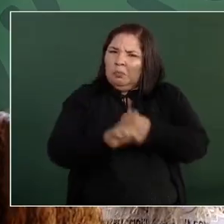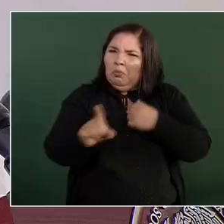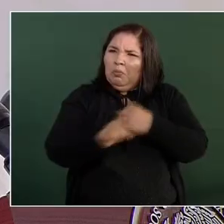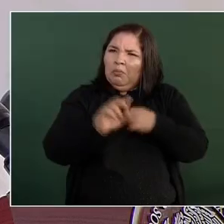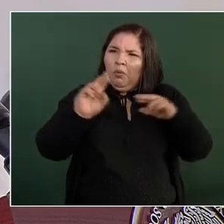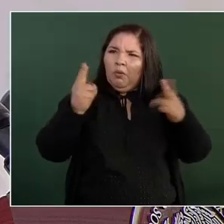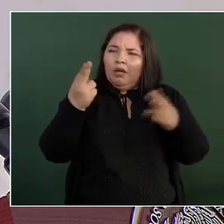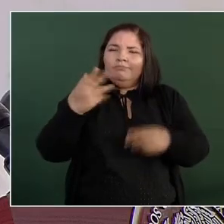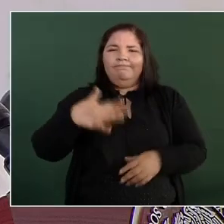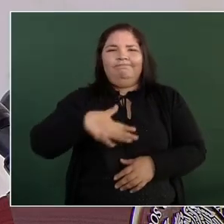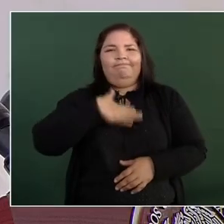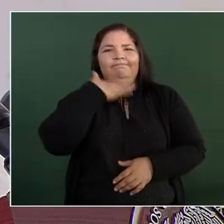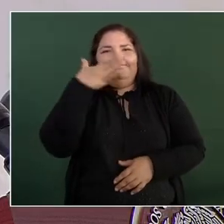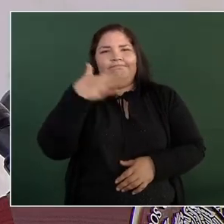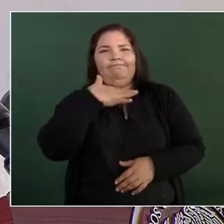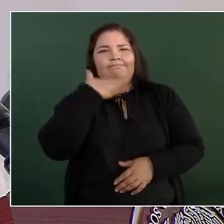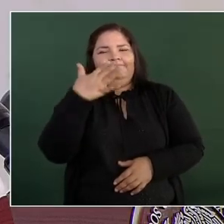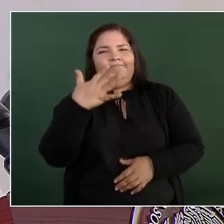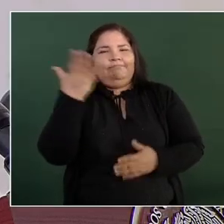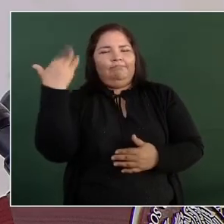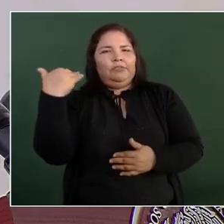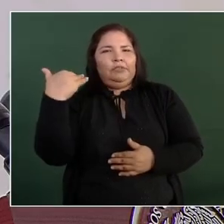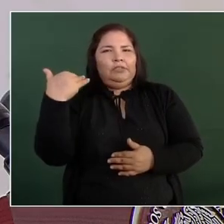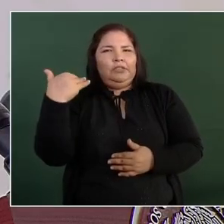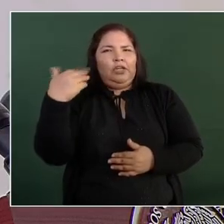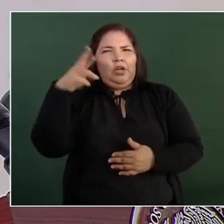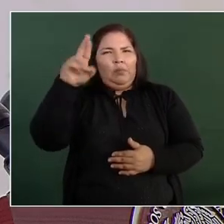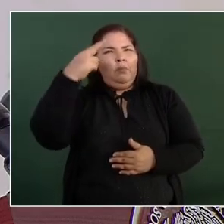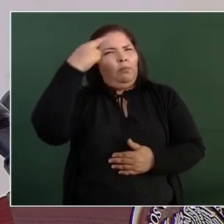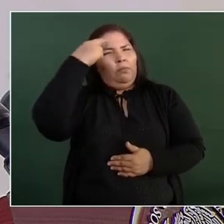la corrupción. El presidente, yo me acuerdo,